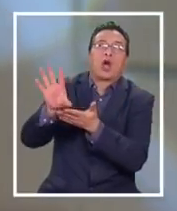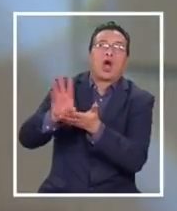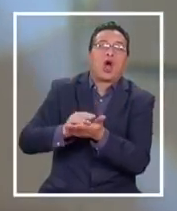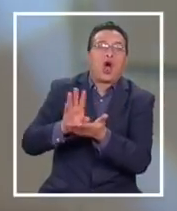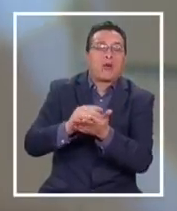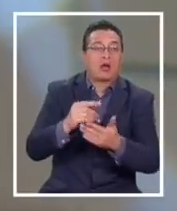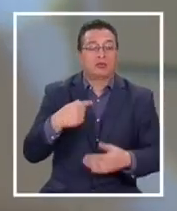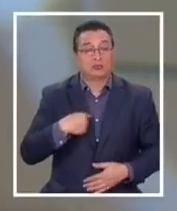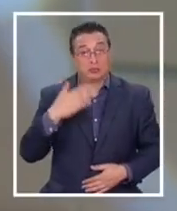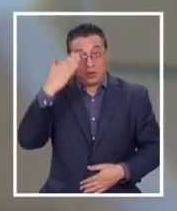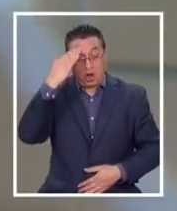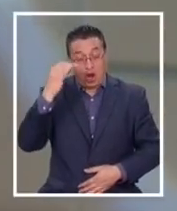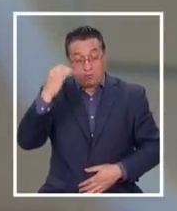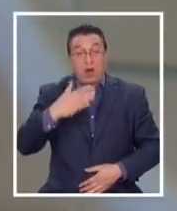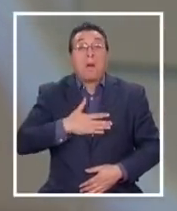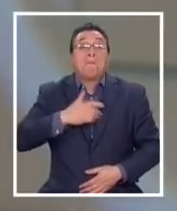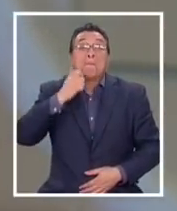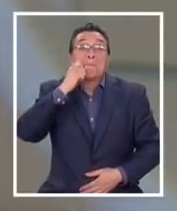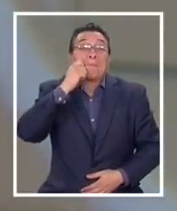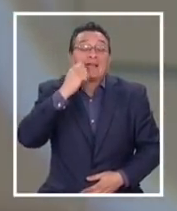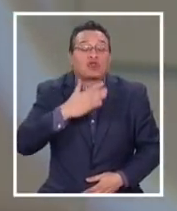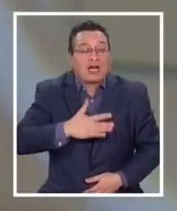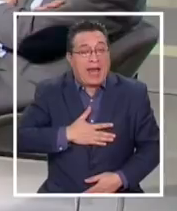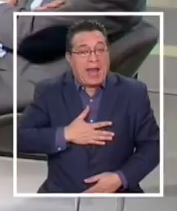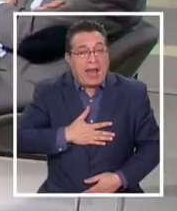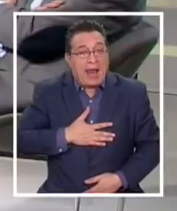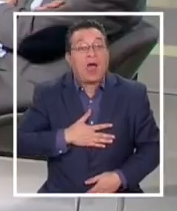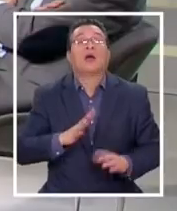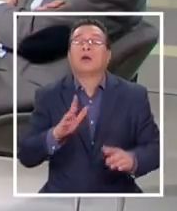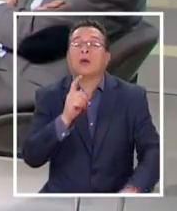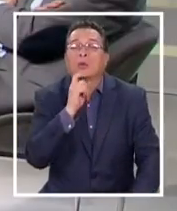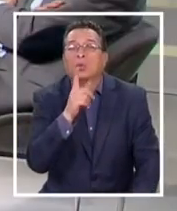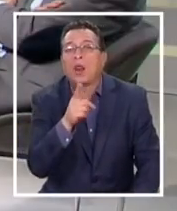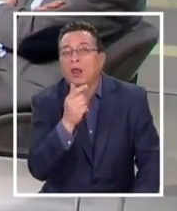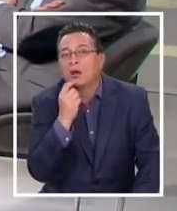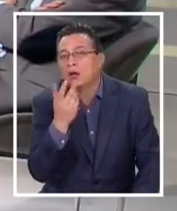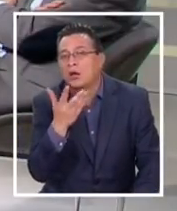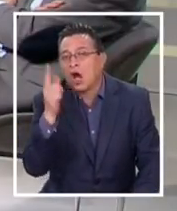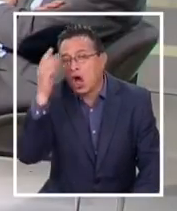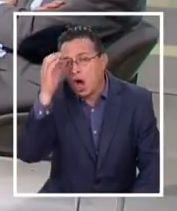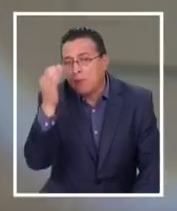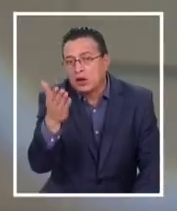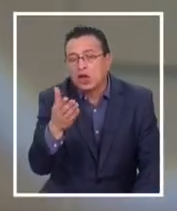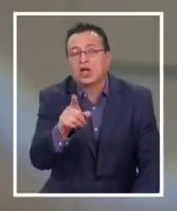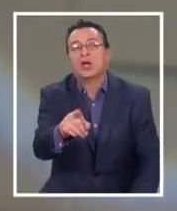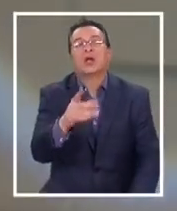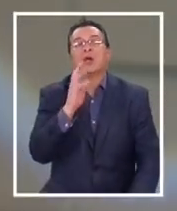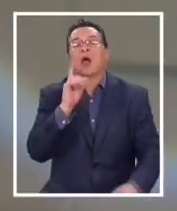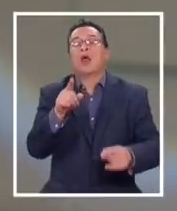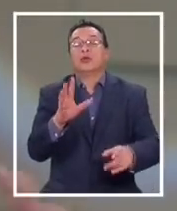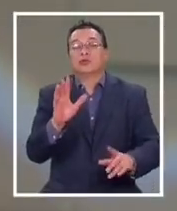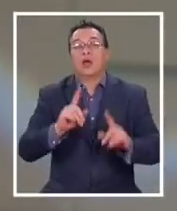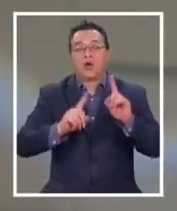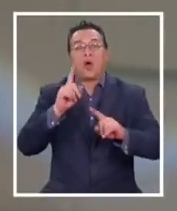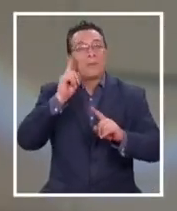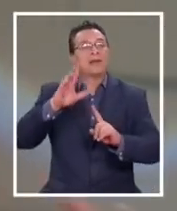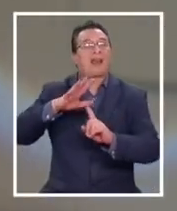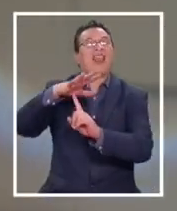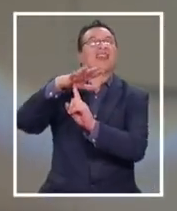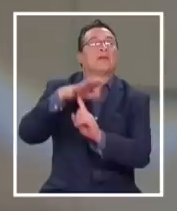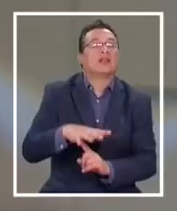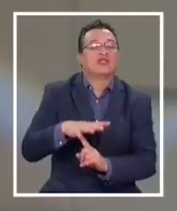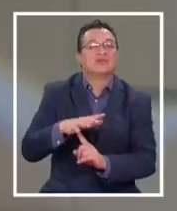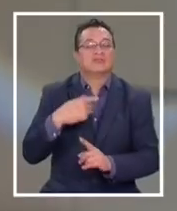tengo una opinión personal respecto al tema. ¿Cuál es esa? Mi opinión personal es que, porque mucha gente dice esto es discriminatorio, puede